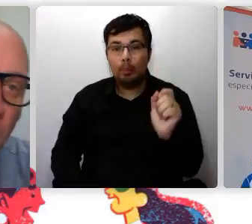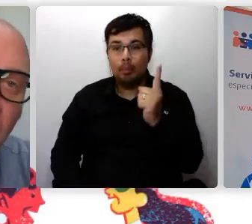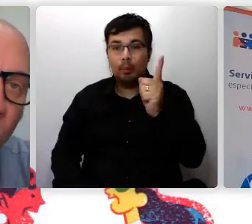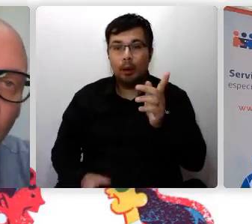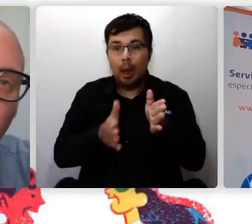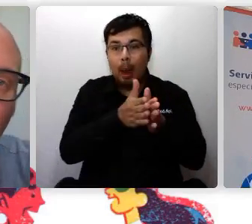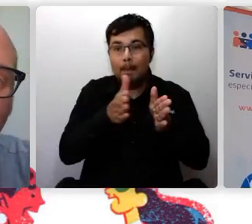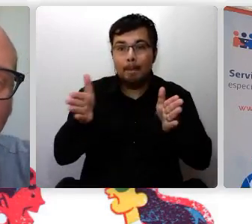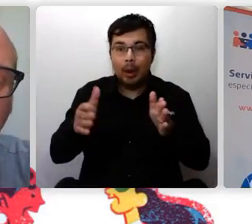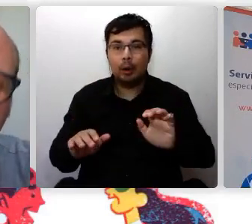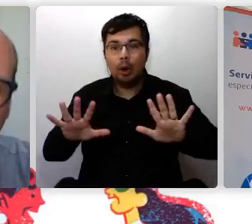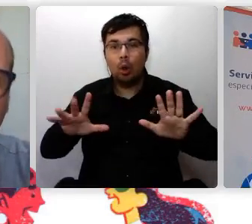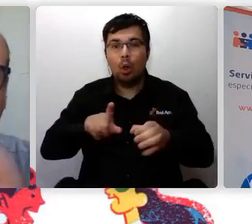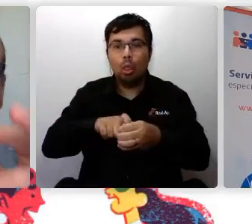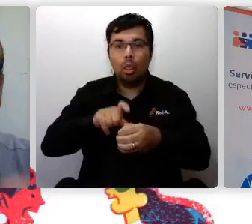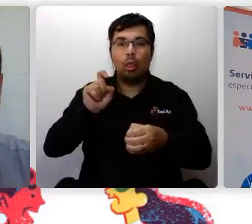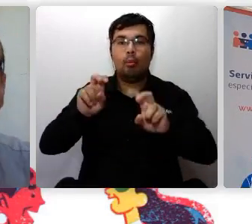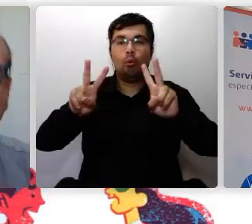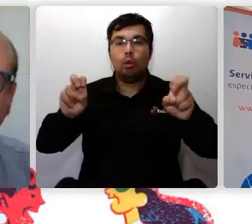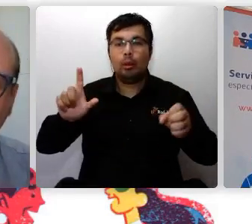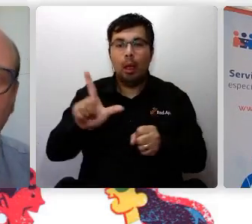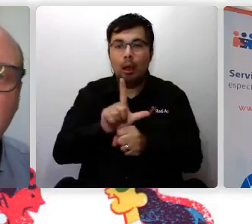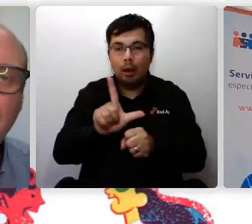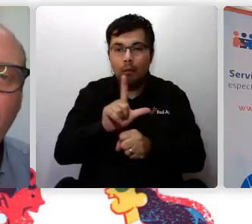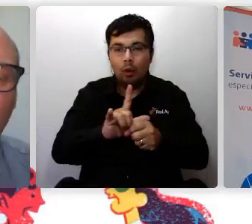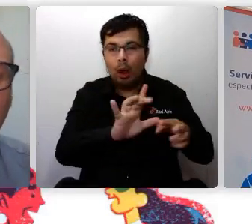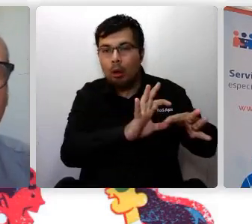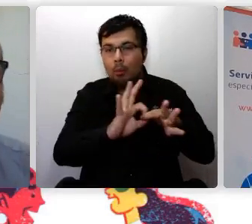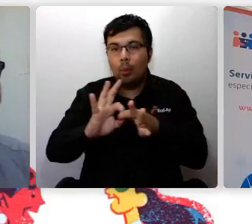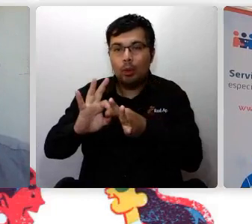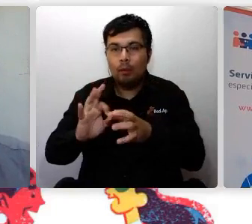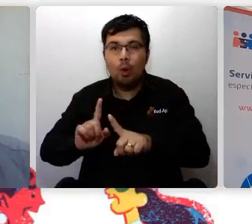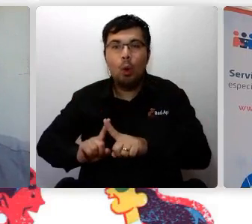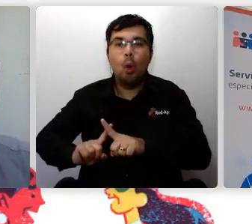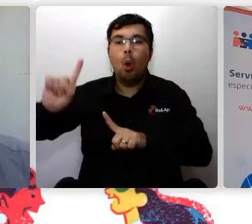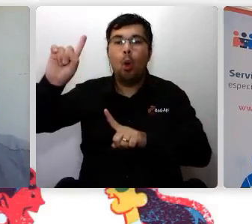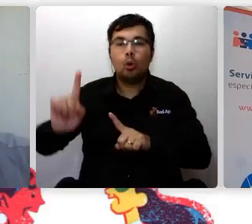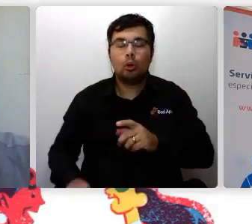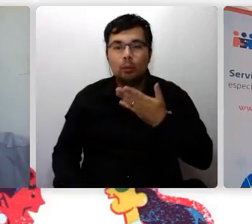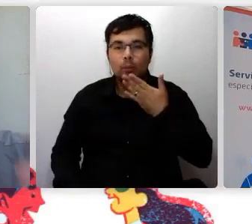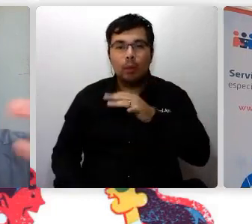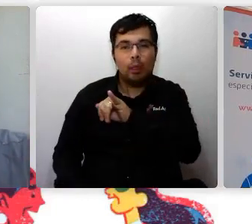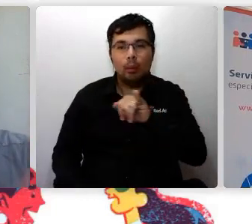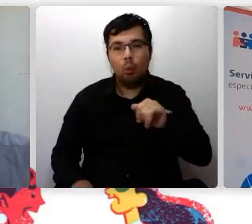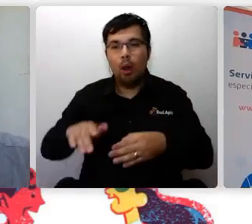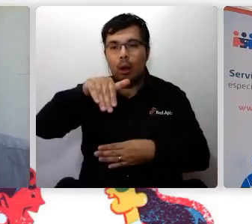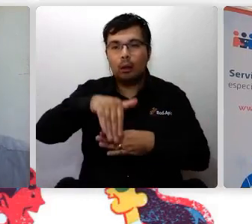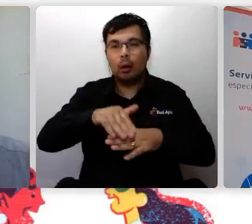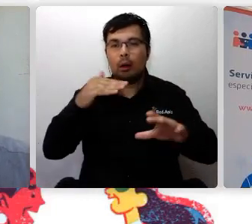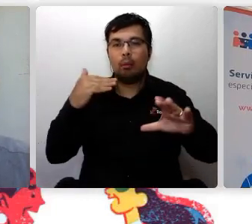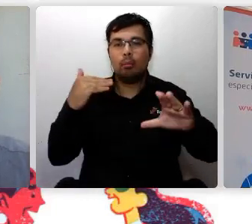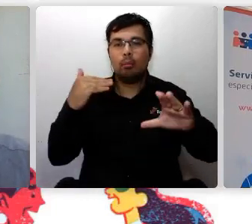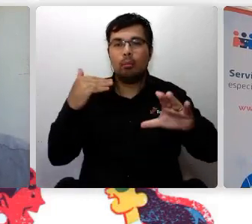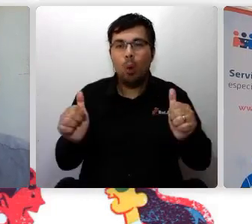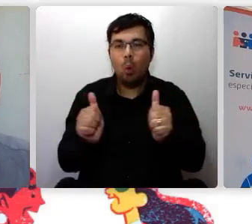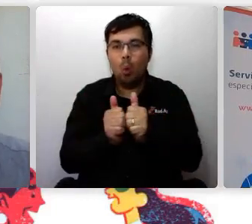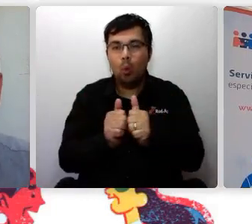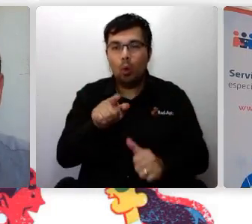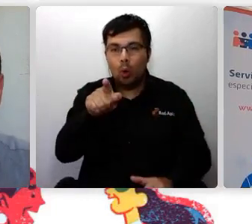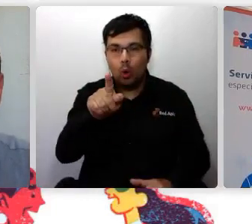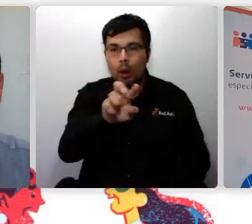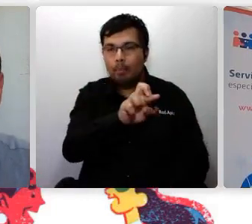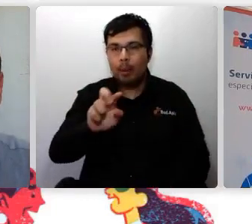motivos laborales u otros motivos antes, van a tenerlo todo en este correo la tarde, junto con la presentación tuya, Iván, y un reto más de Magdalena, que